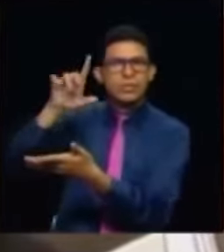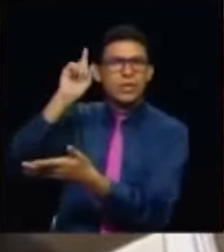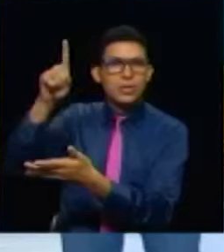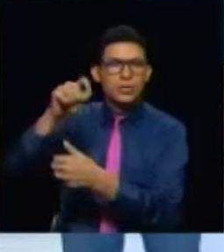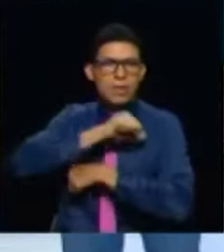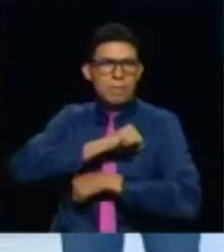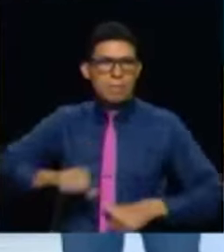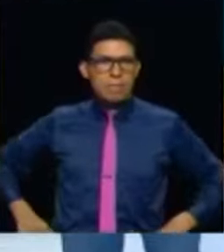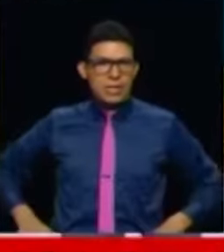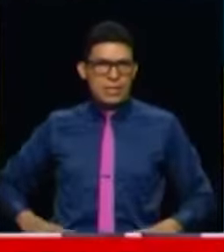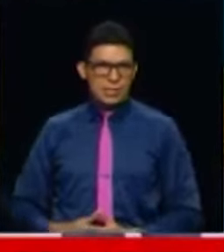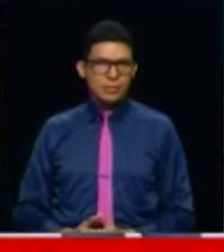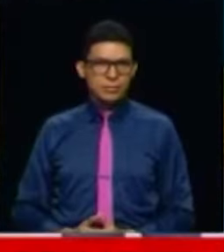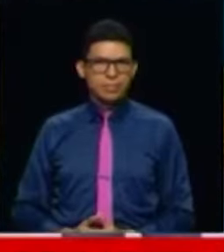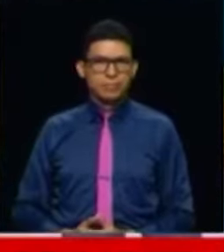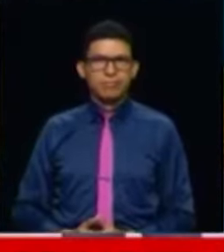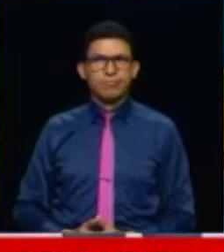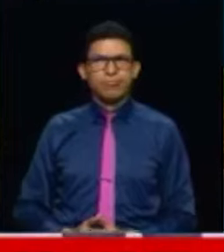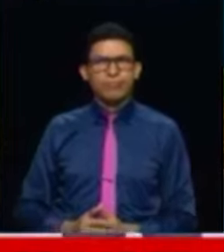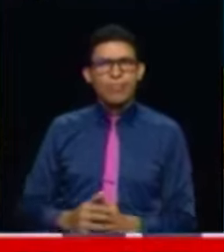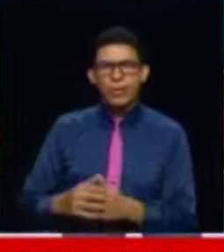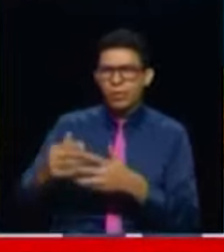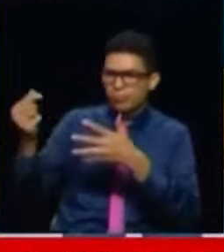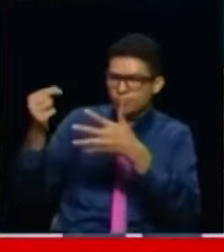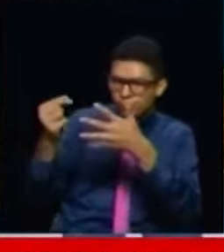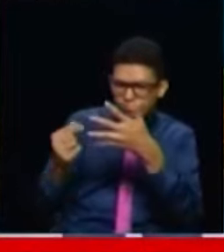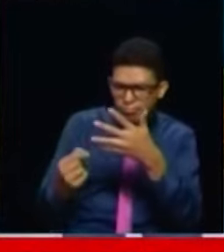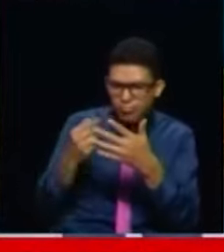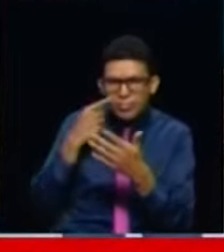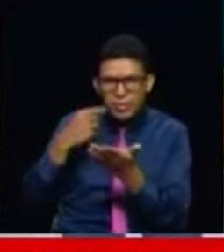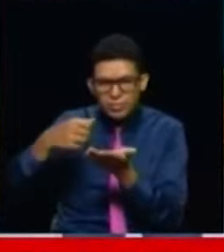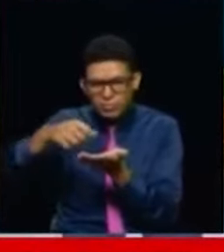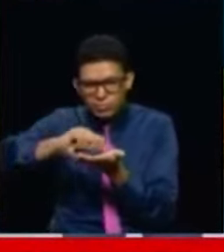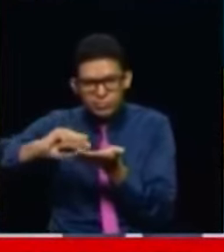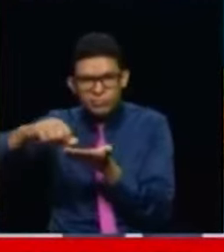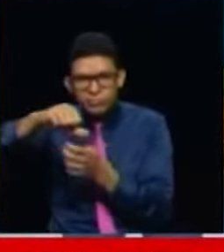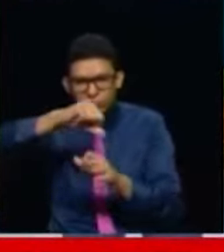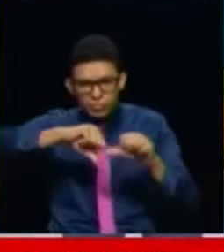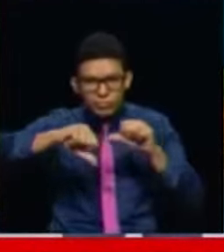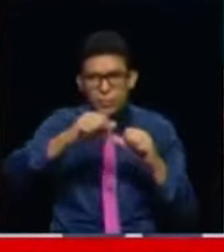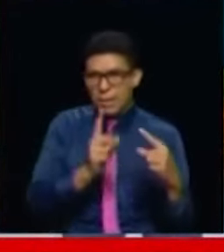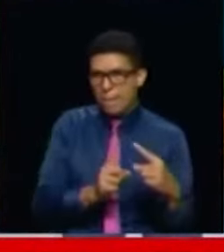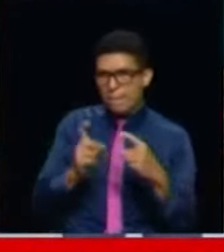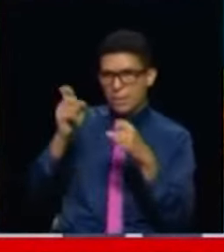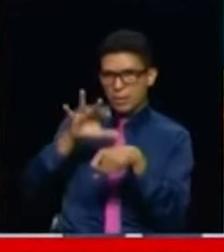Bélgica. Se recopilan las diferentes muestras, se envían a Medicina Legal